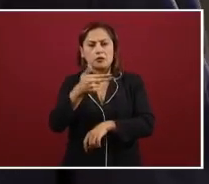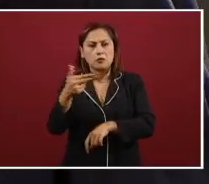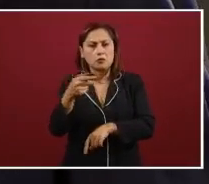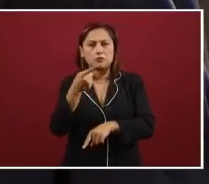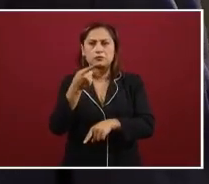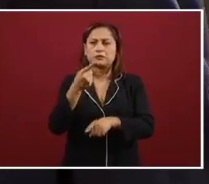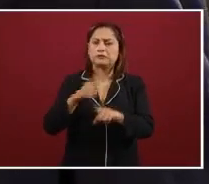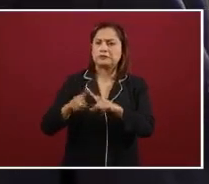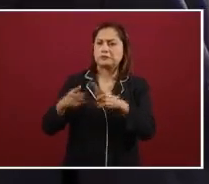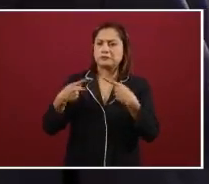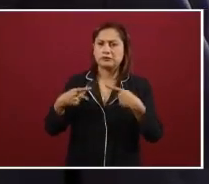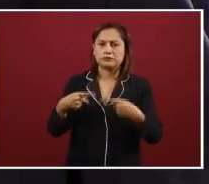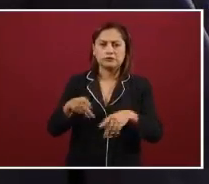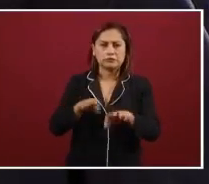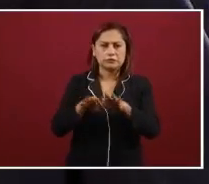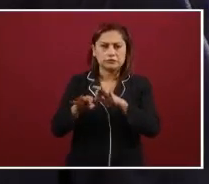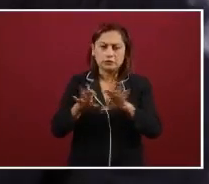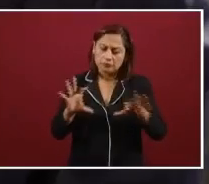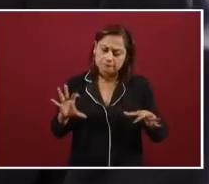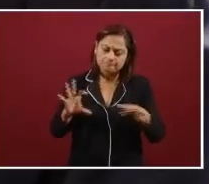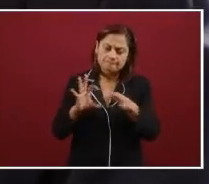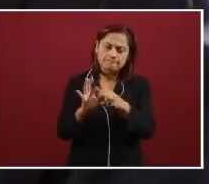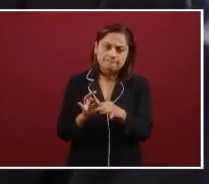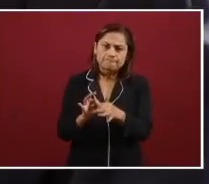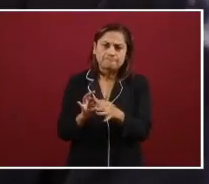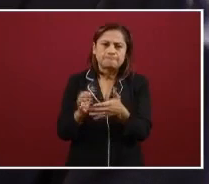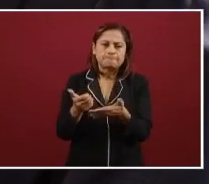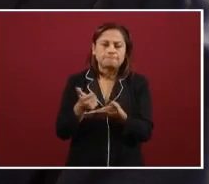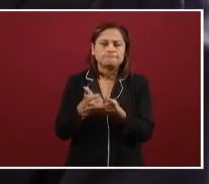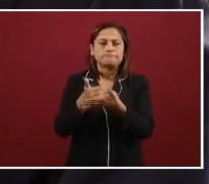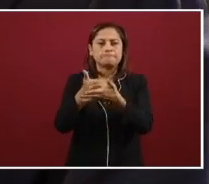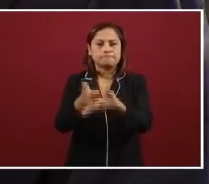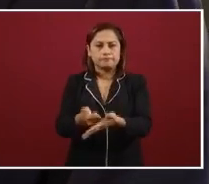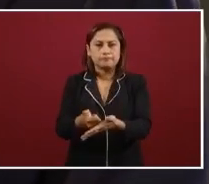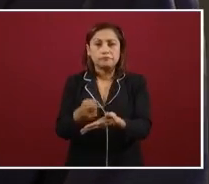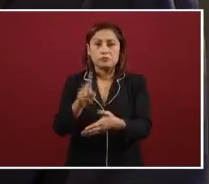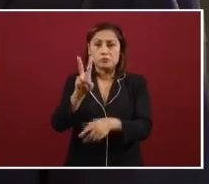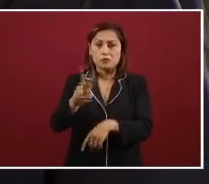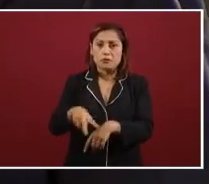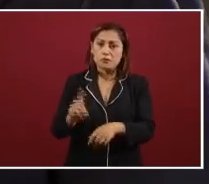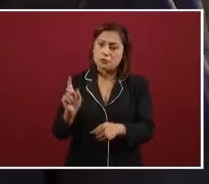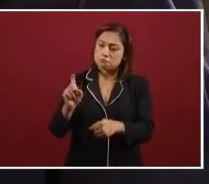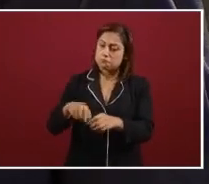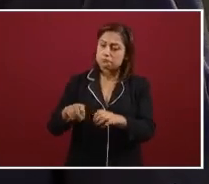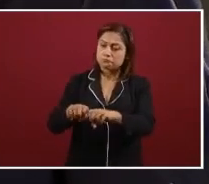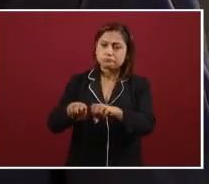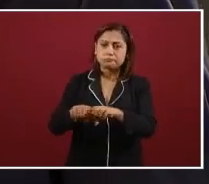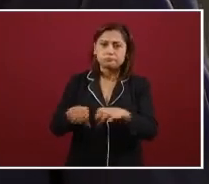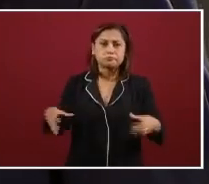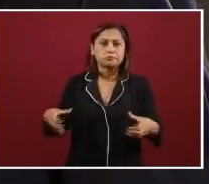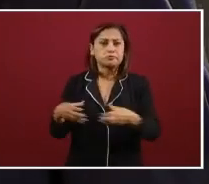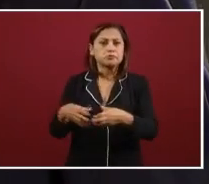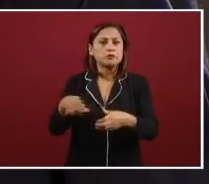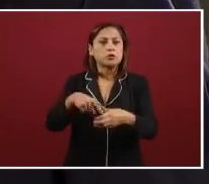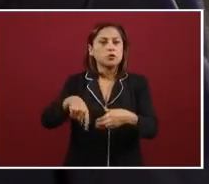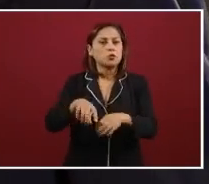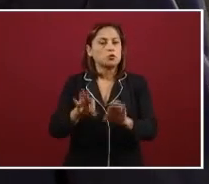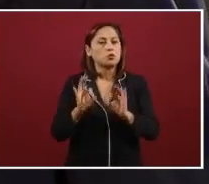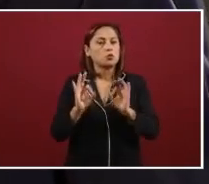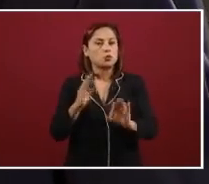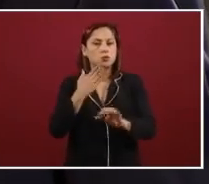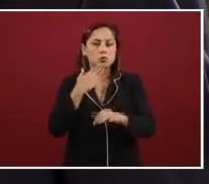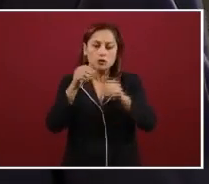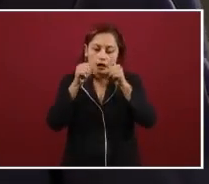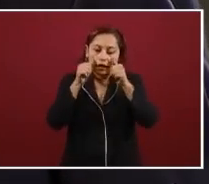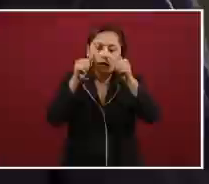de servicios. Se ha hecho un buen equipo para atender este asunto